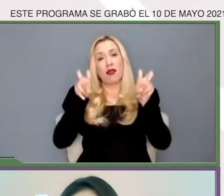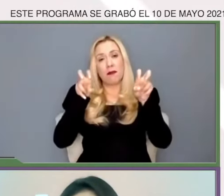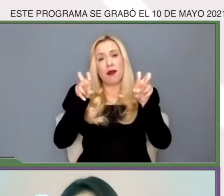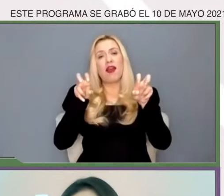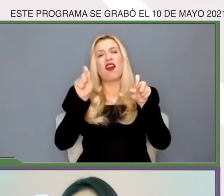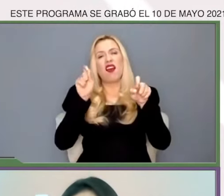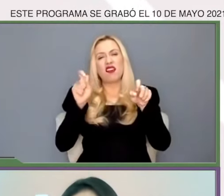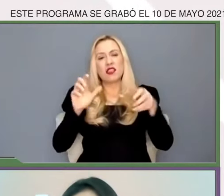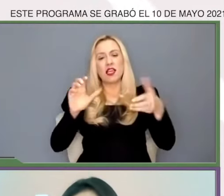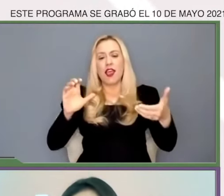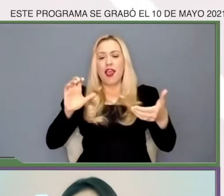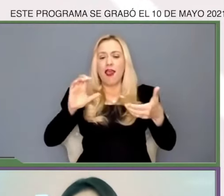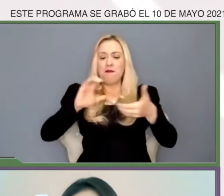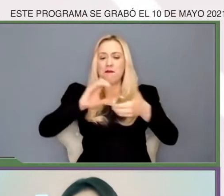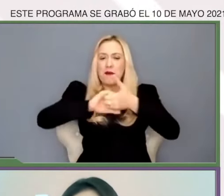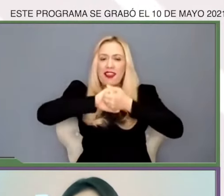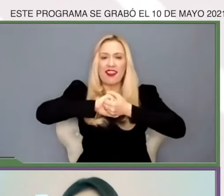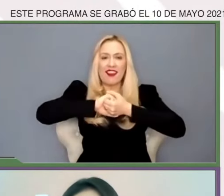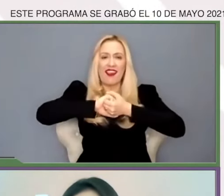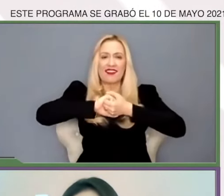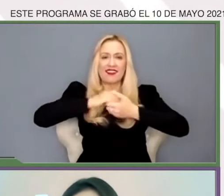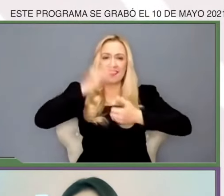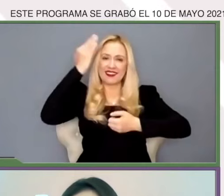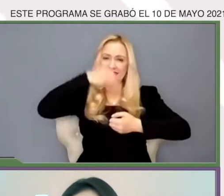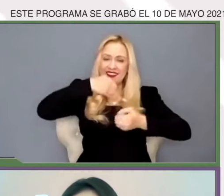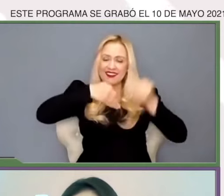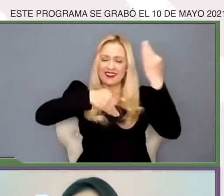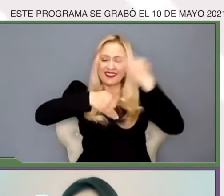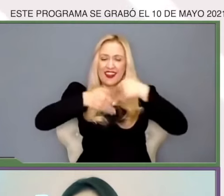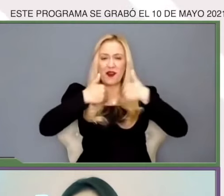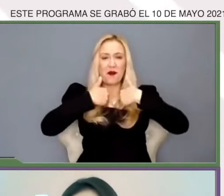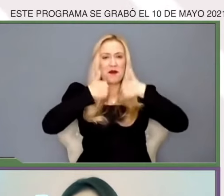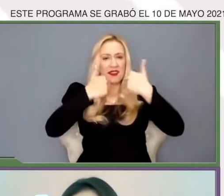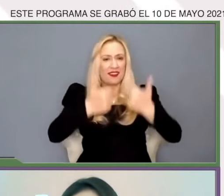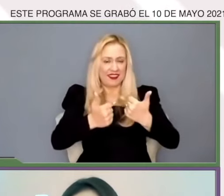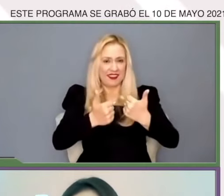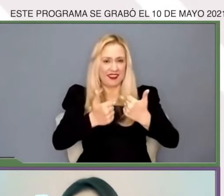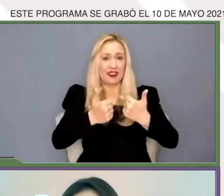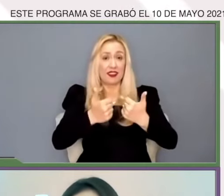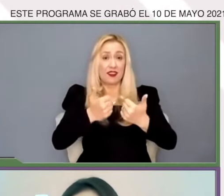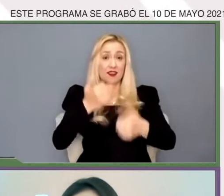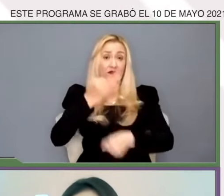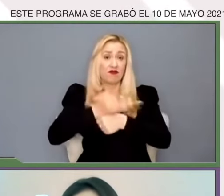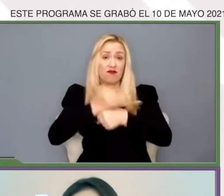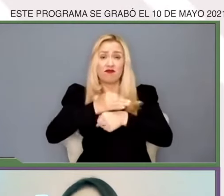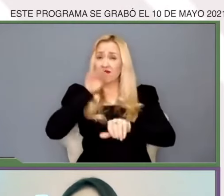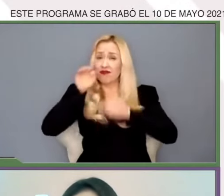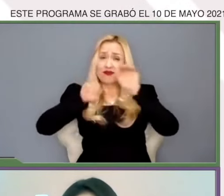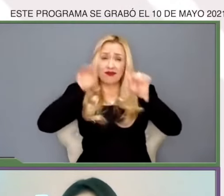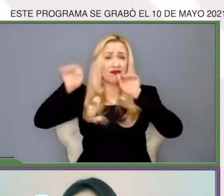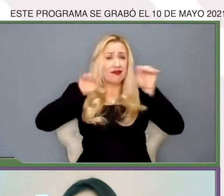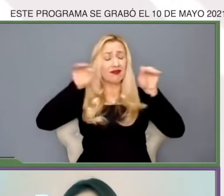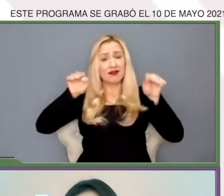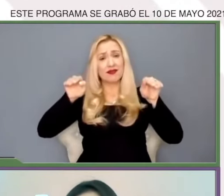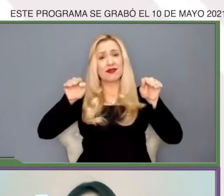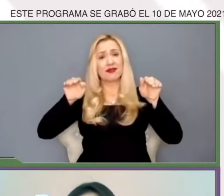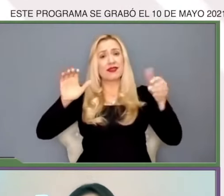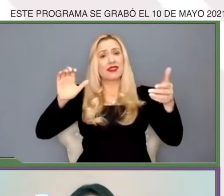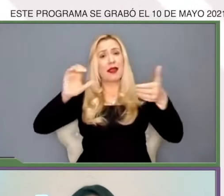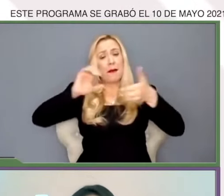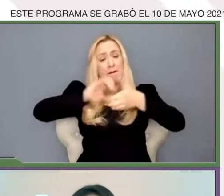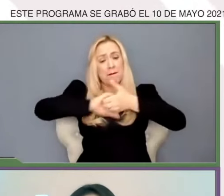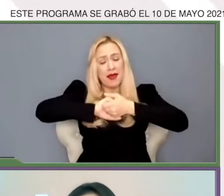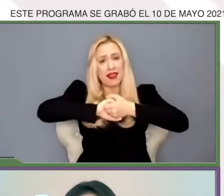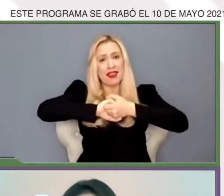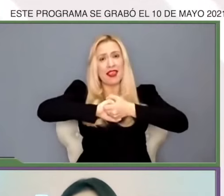empatía. Y justamente eso es lo que estamos, pues ahora haciendo este llamado, ¿no? La empatía como